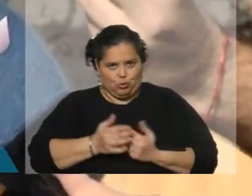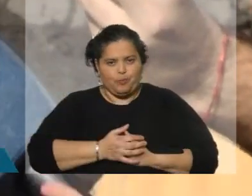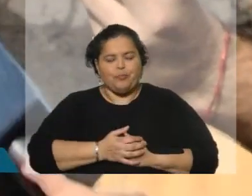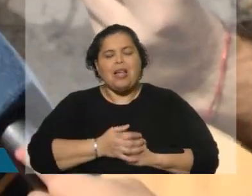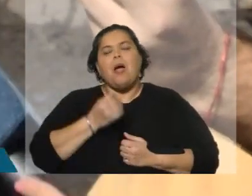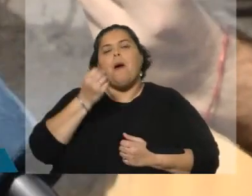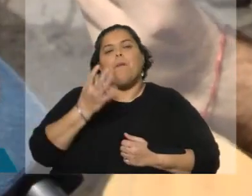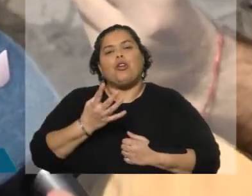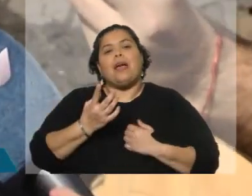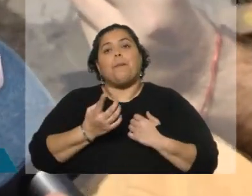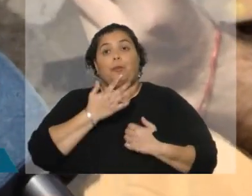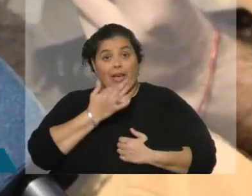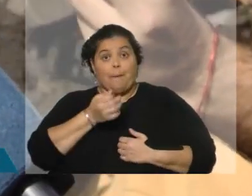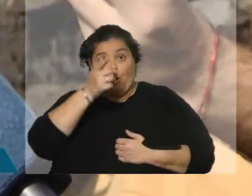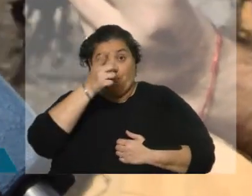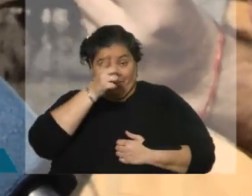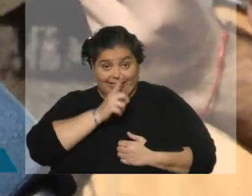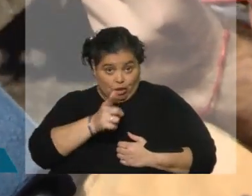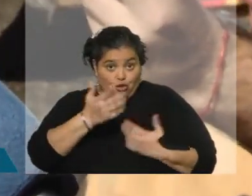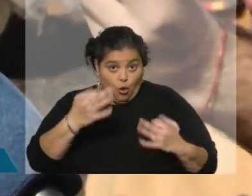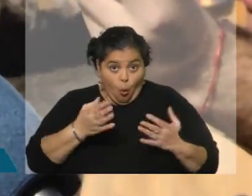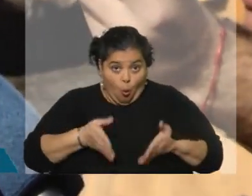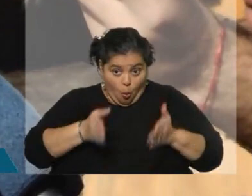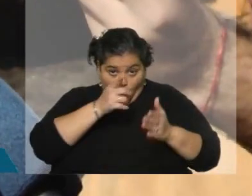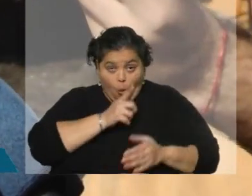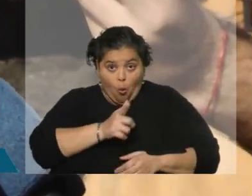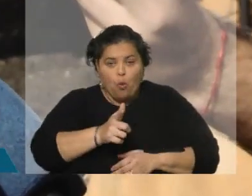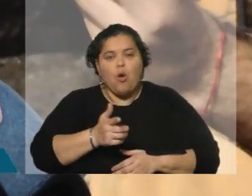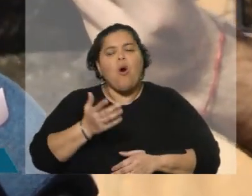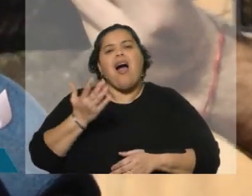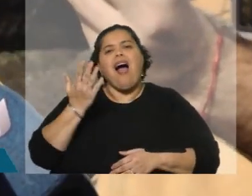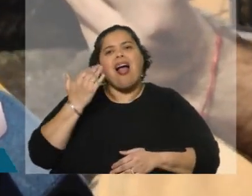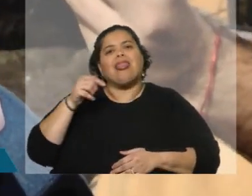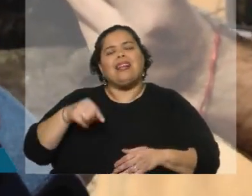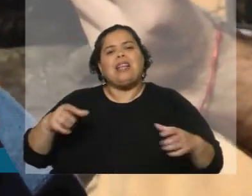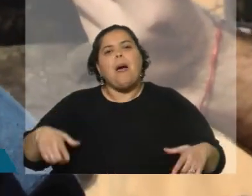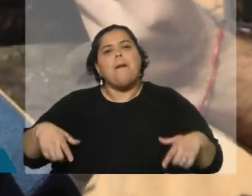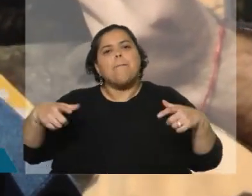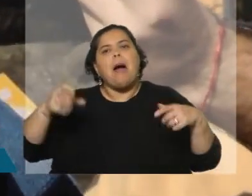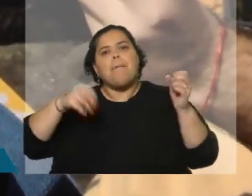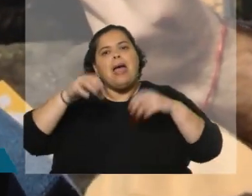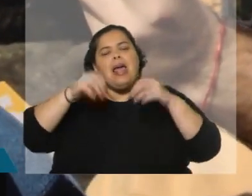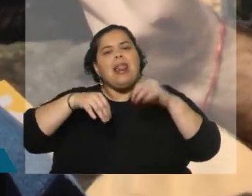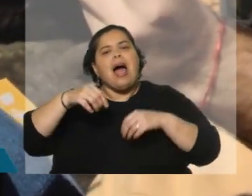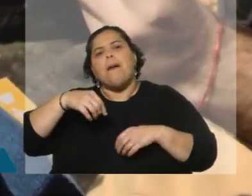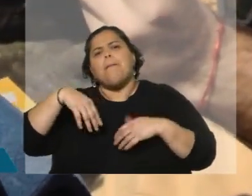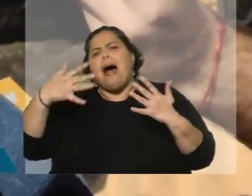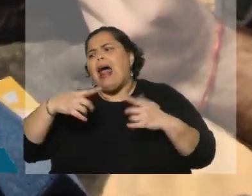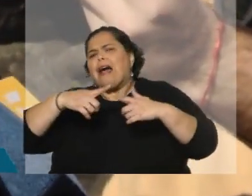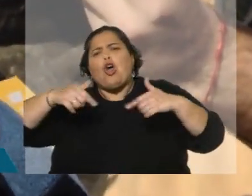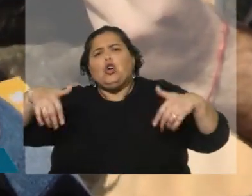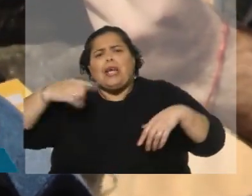ciertos lugares, 18 de julio es uno de los ejemplos más claros, se había degradado el uso de las papeleras. Se utilizaban para verter